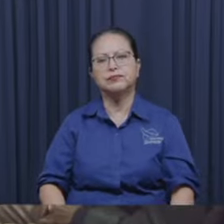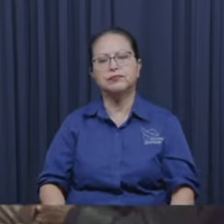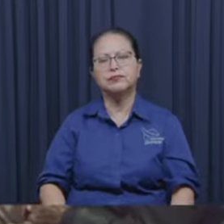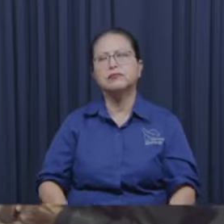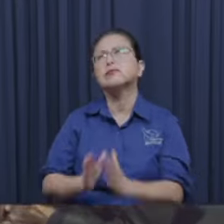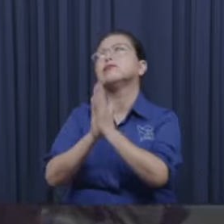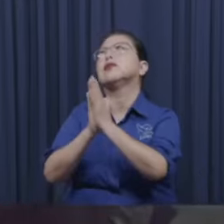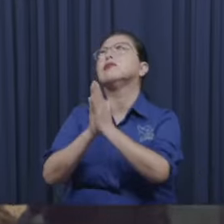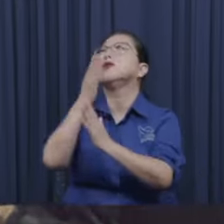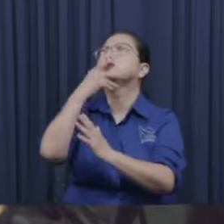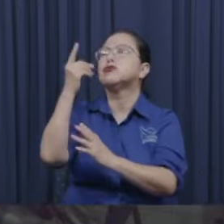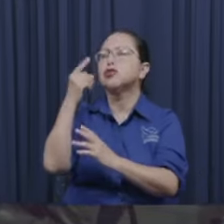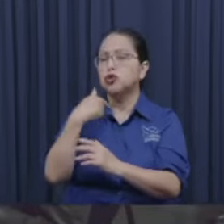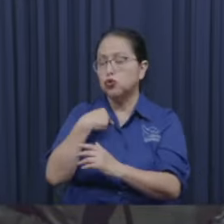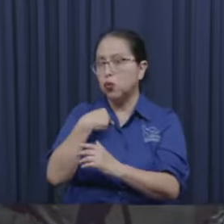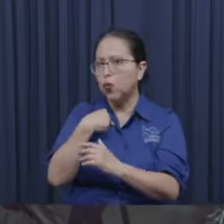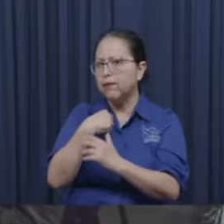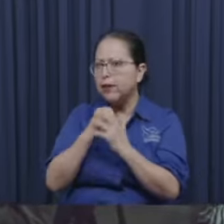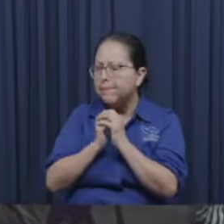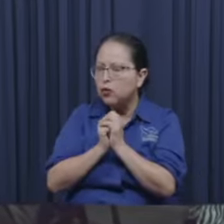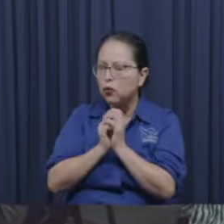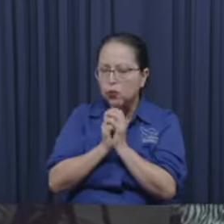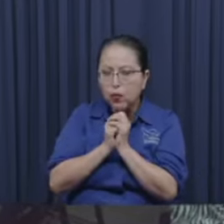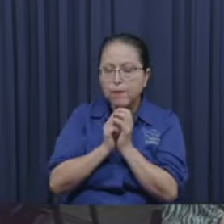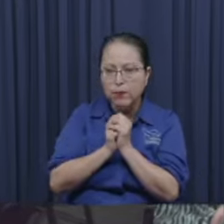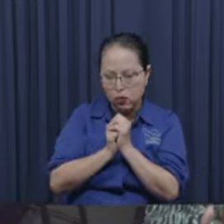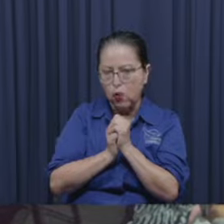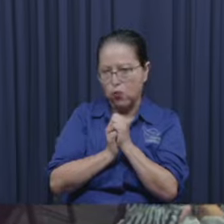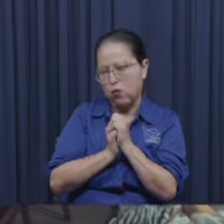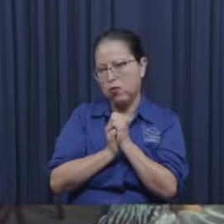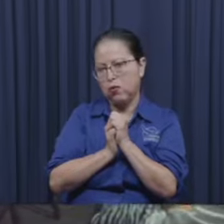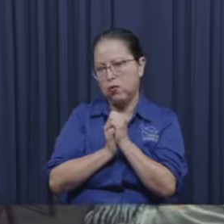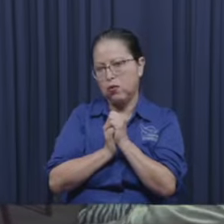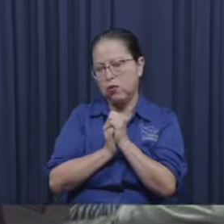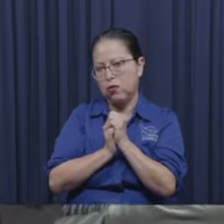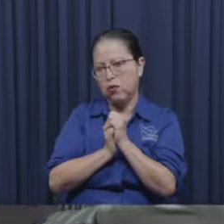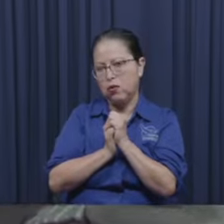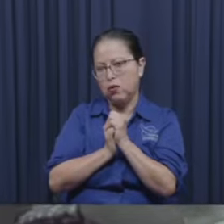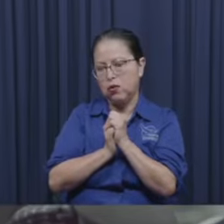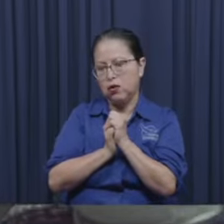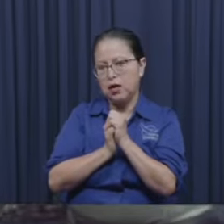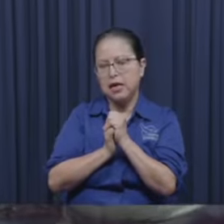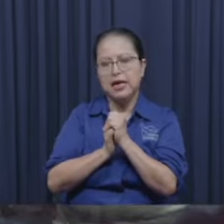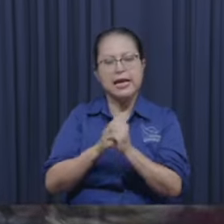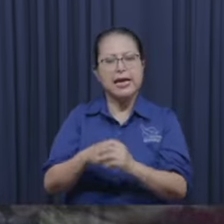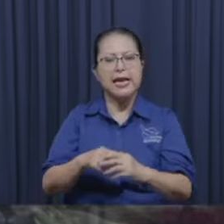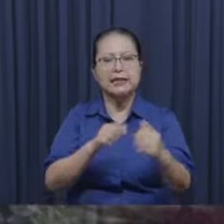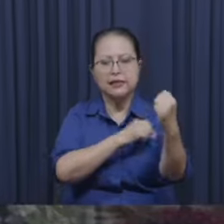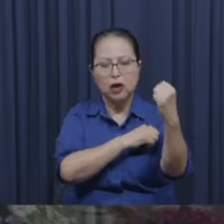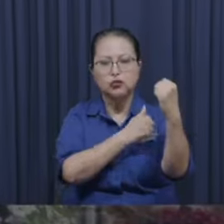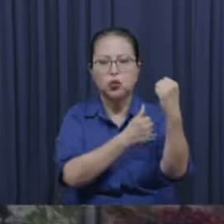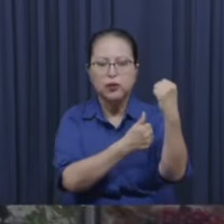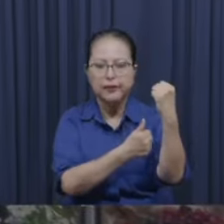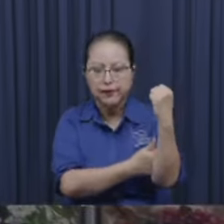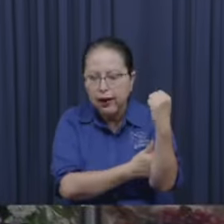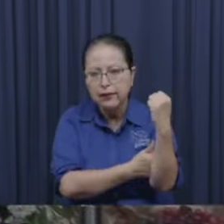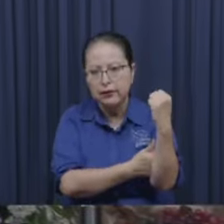digamos a mí me preocupa un poco que los jefes de